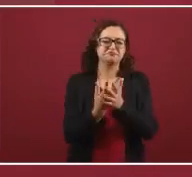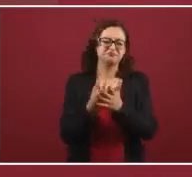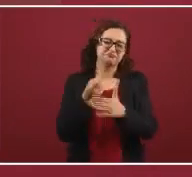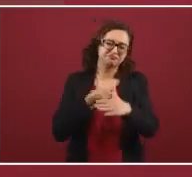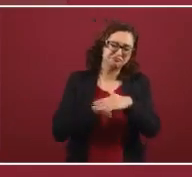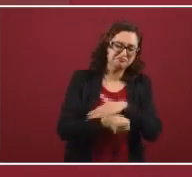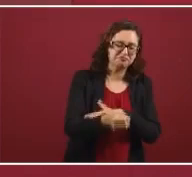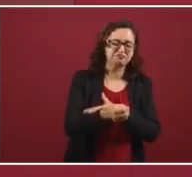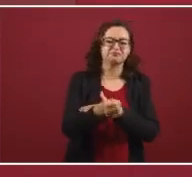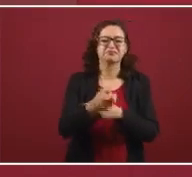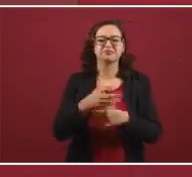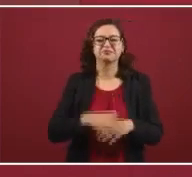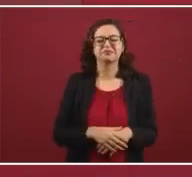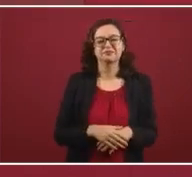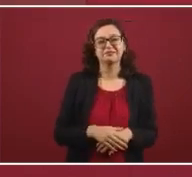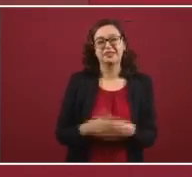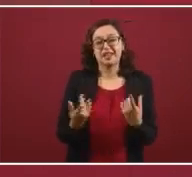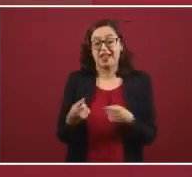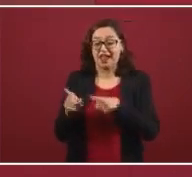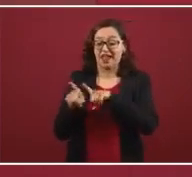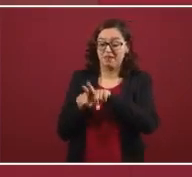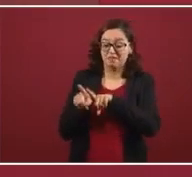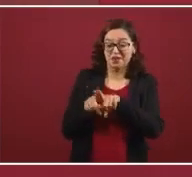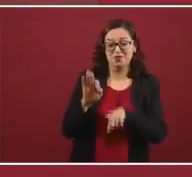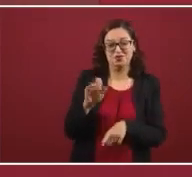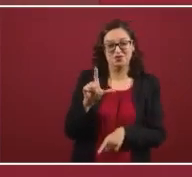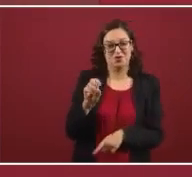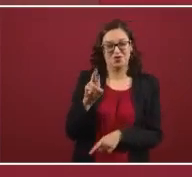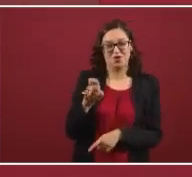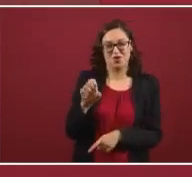Los hermanos Flores Magón, aquí cerquita,